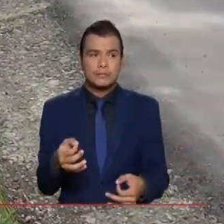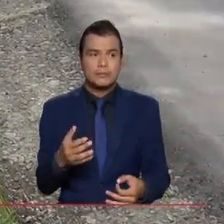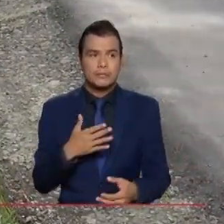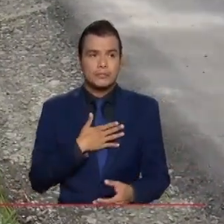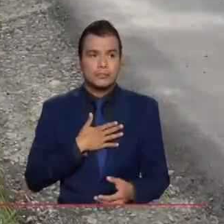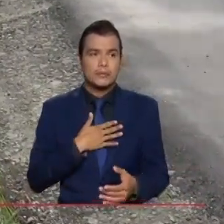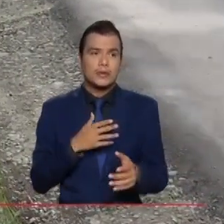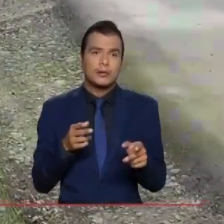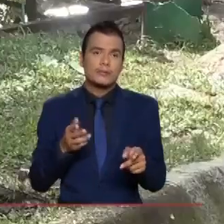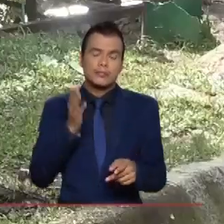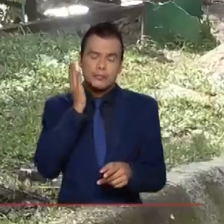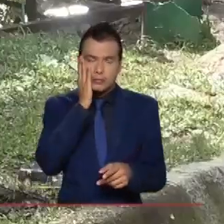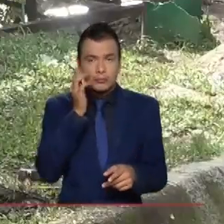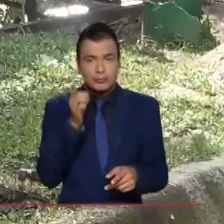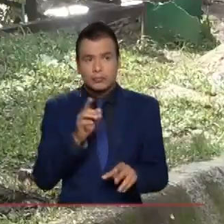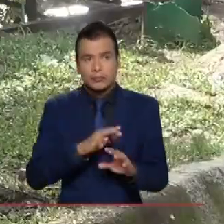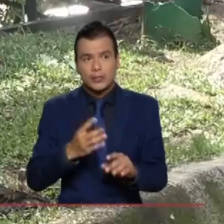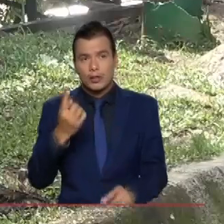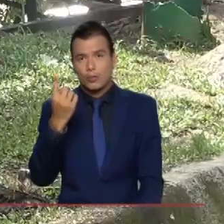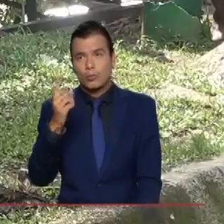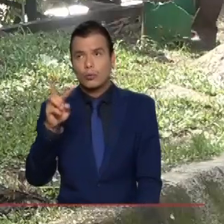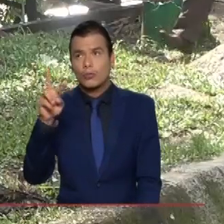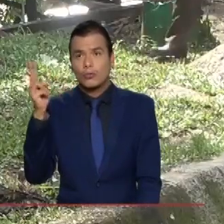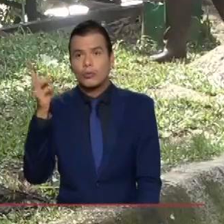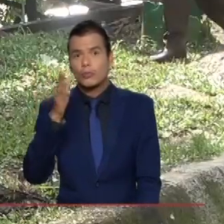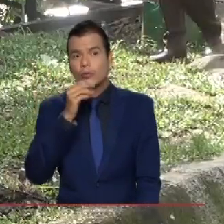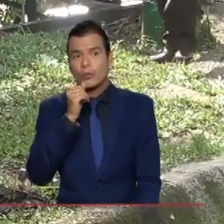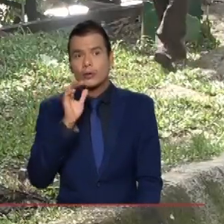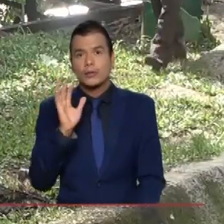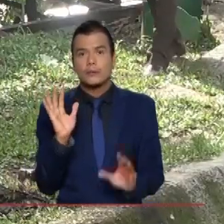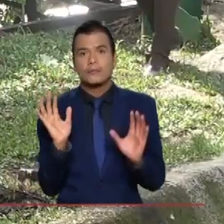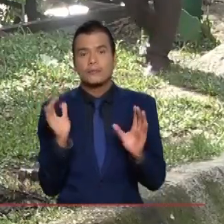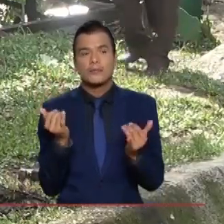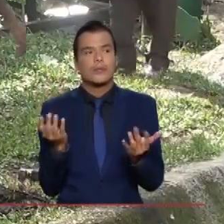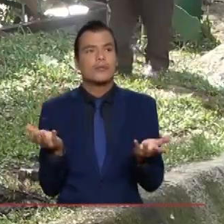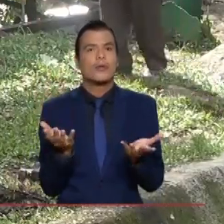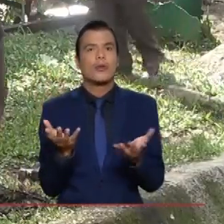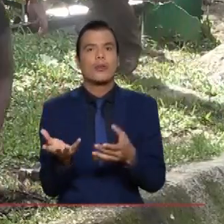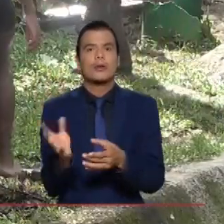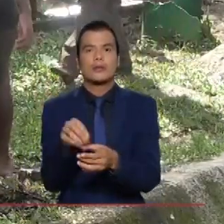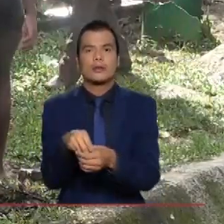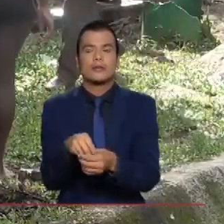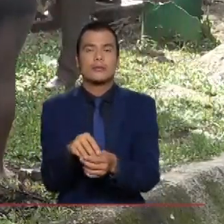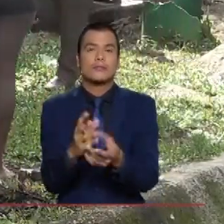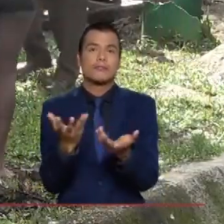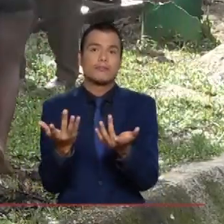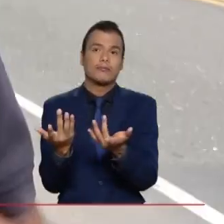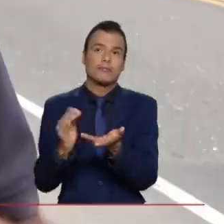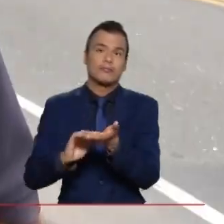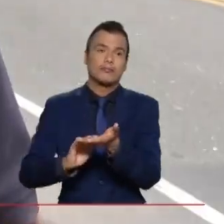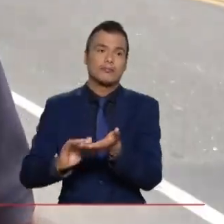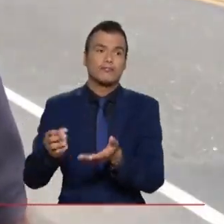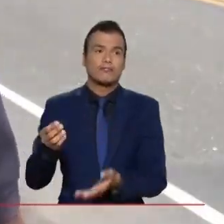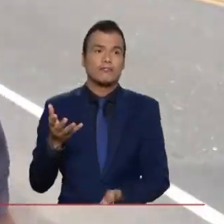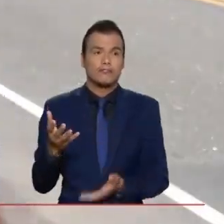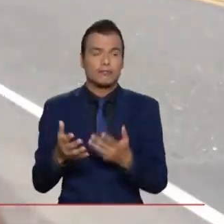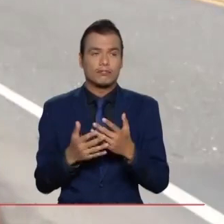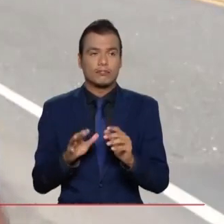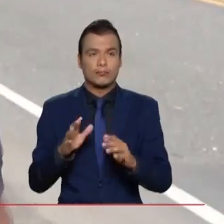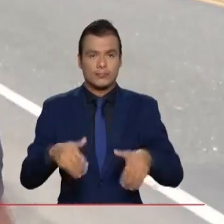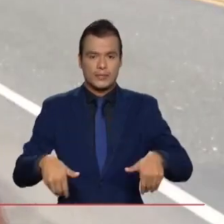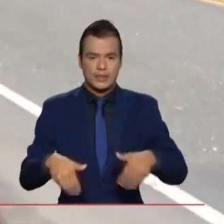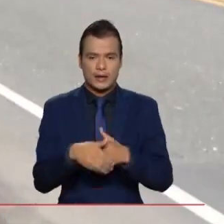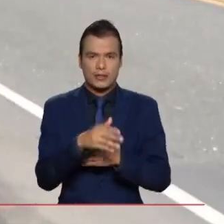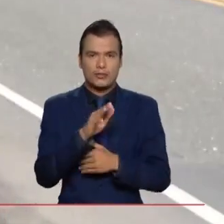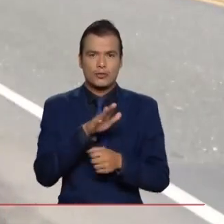el sueño y pues con lo ocurrido ahorita pues quedamos a la deriva, a esperar a ver qué solución nos van a dar. En ese momento la vía que